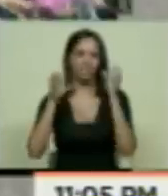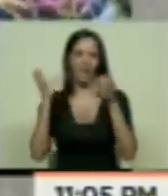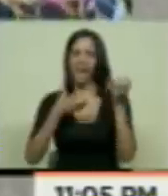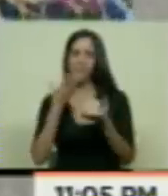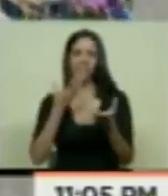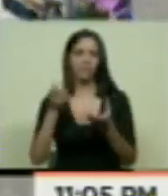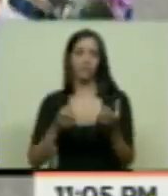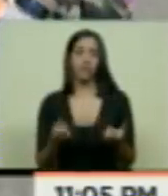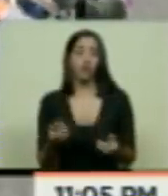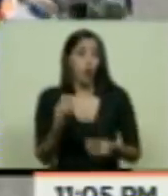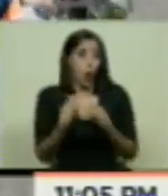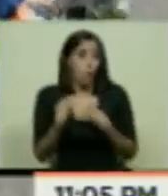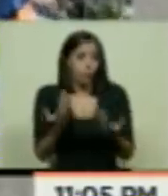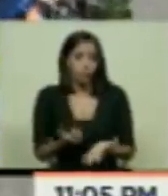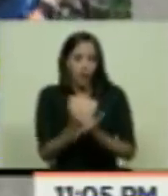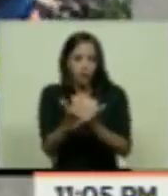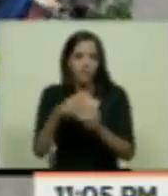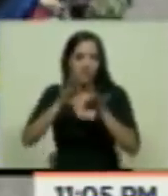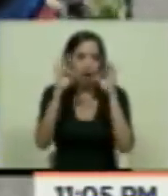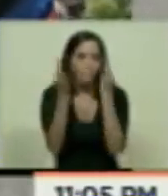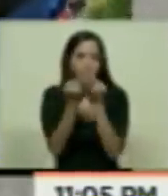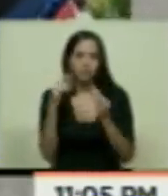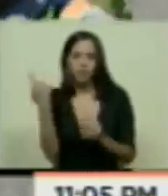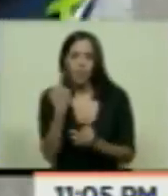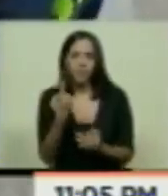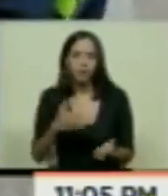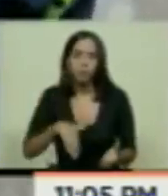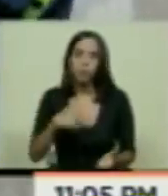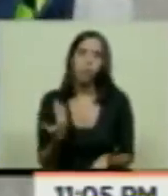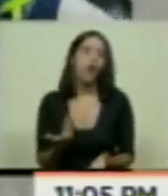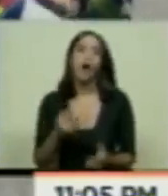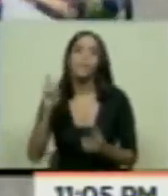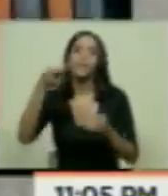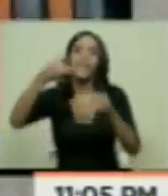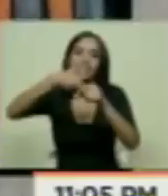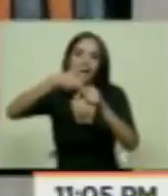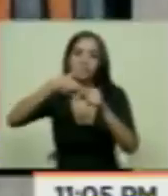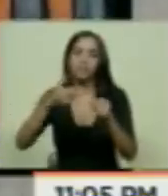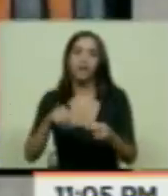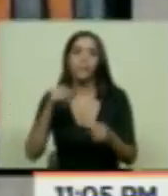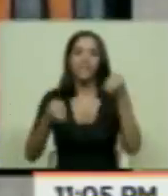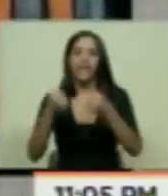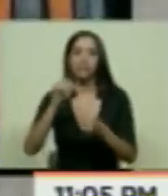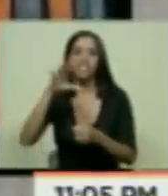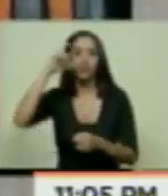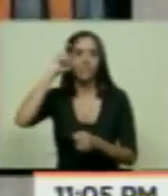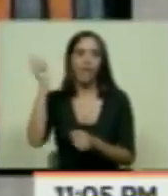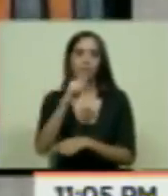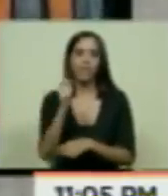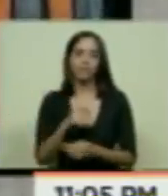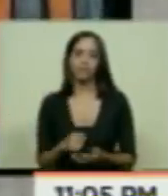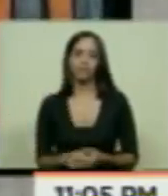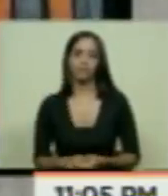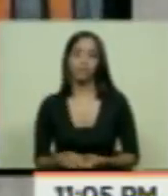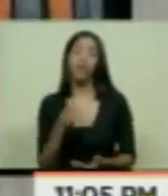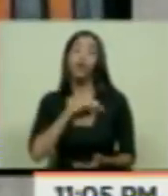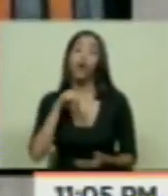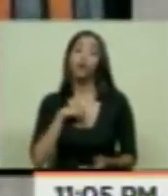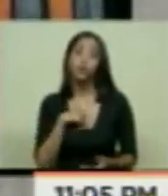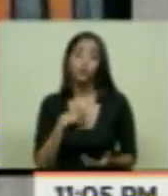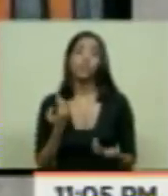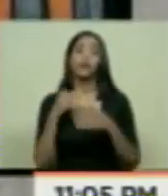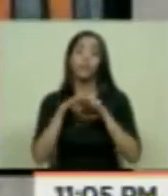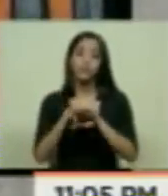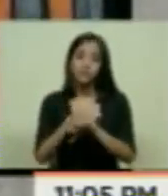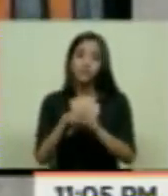A mi familia si solamente puedo colocarle gasolina a mi carro 5 días al mes. Nosotros ahorita estamos involucrándonos directamente